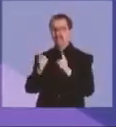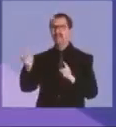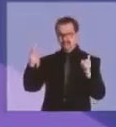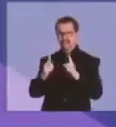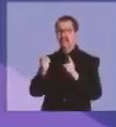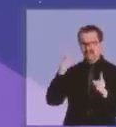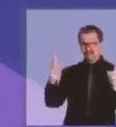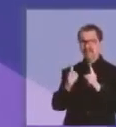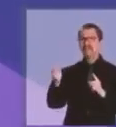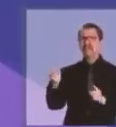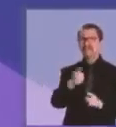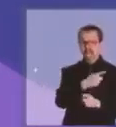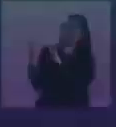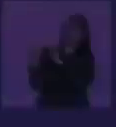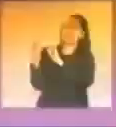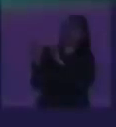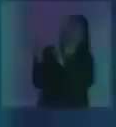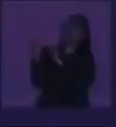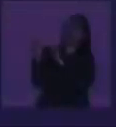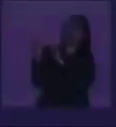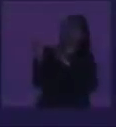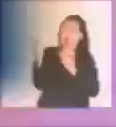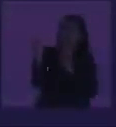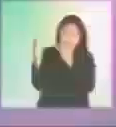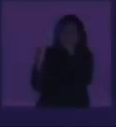Dáselo, ves, ves, ves.